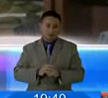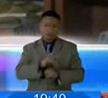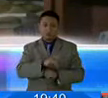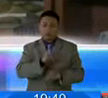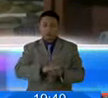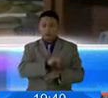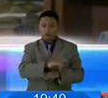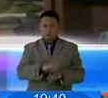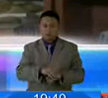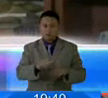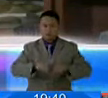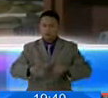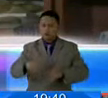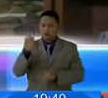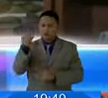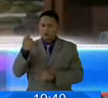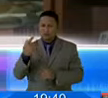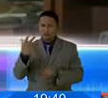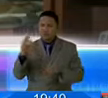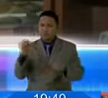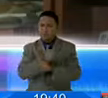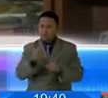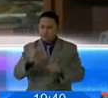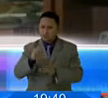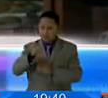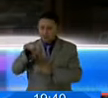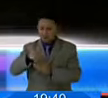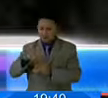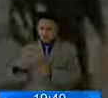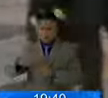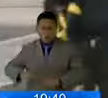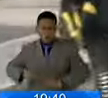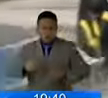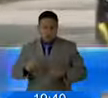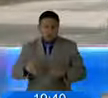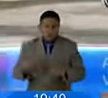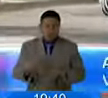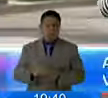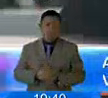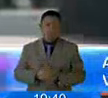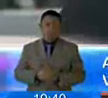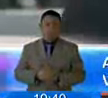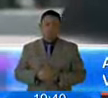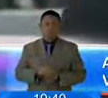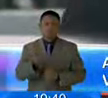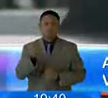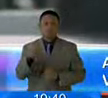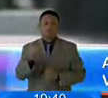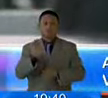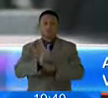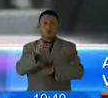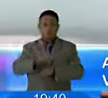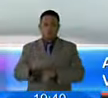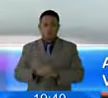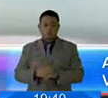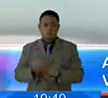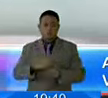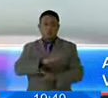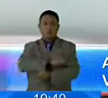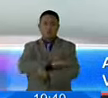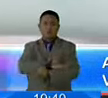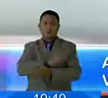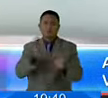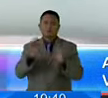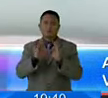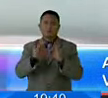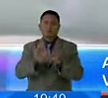sin comprender lo que implica la violencia estructural en la vida de las mujeres. Ante esta realidad, jóvenes ecuatorianas crearon a través de la plataforma de